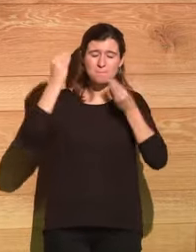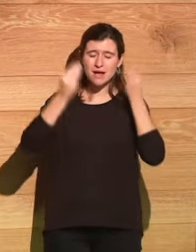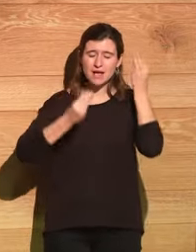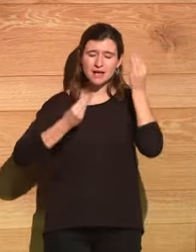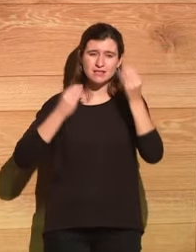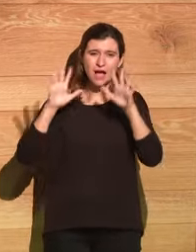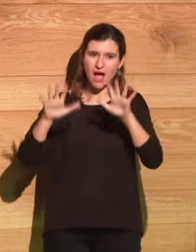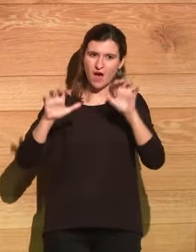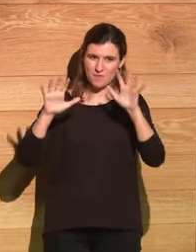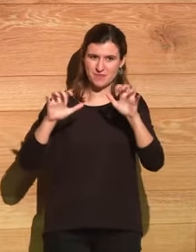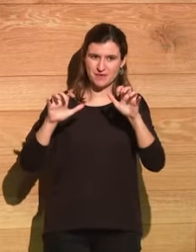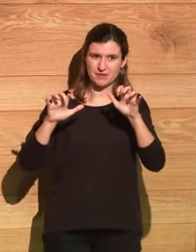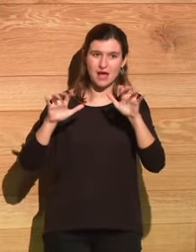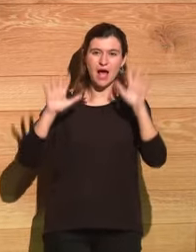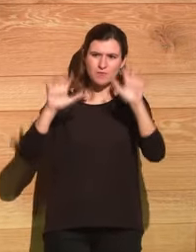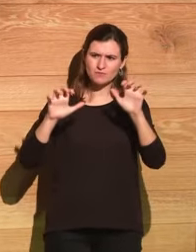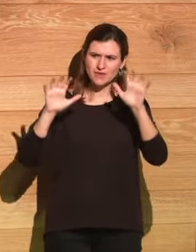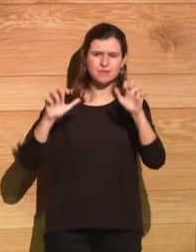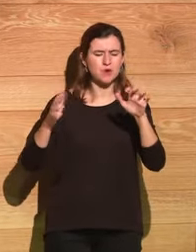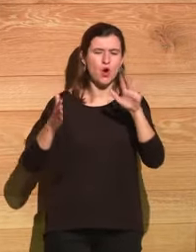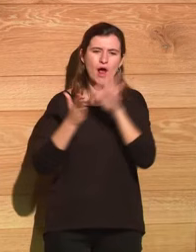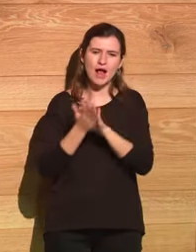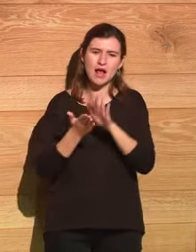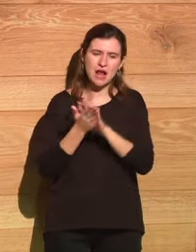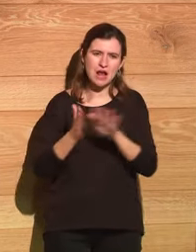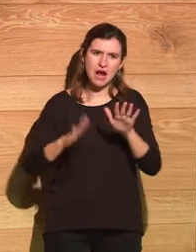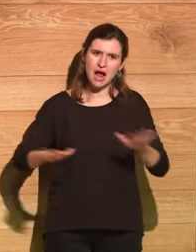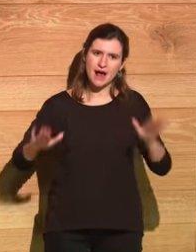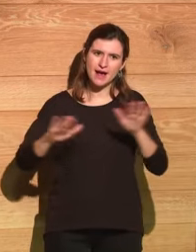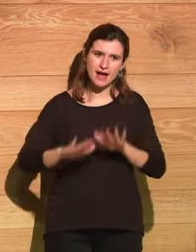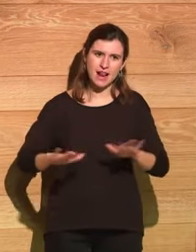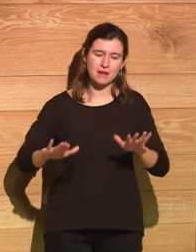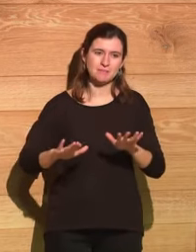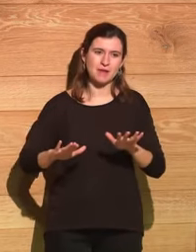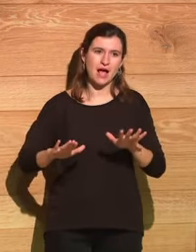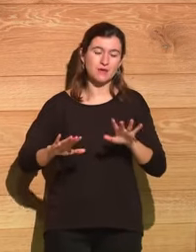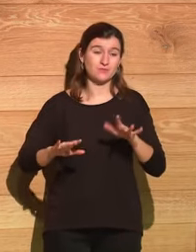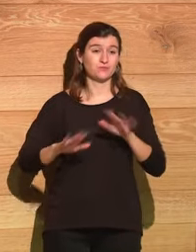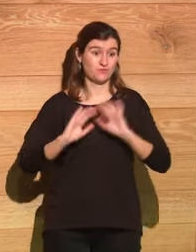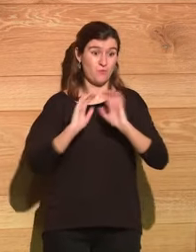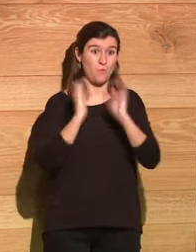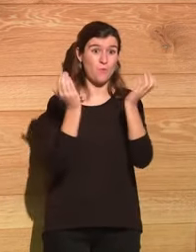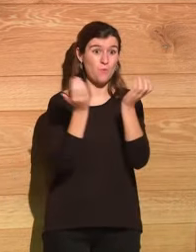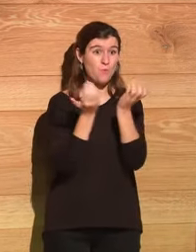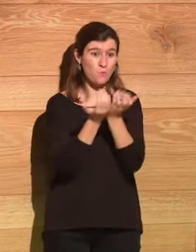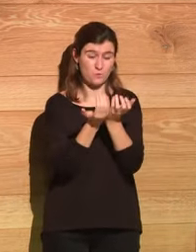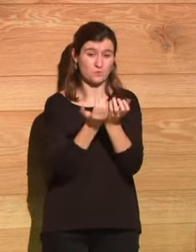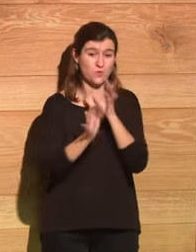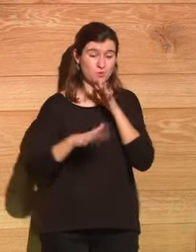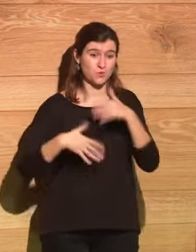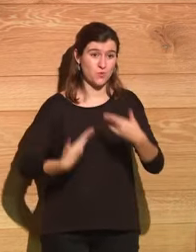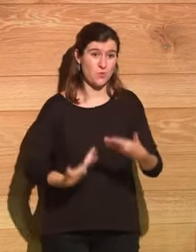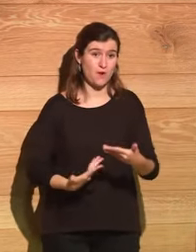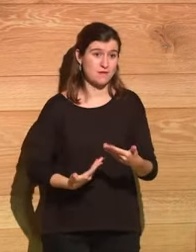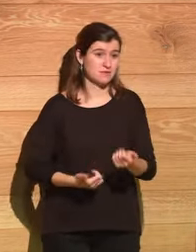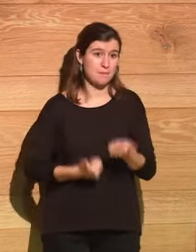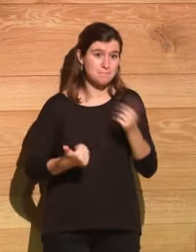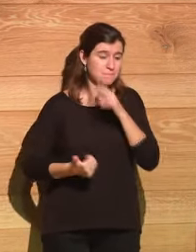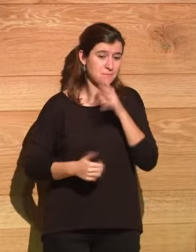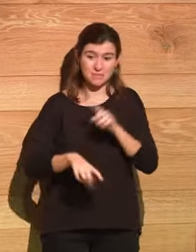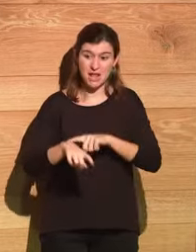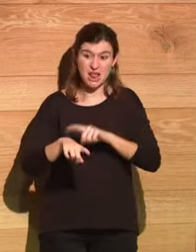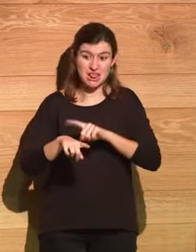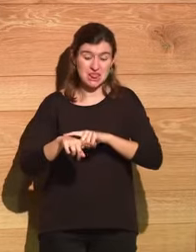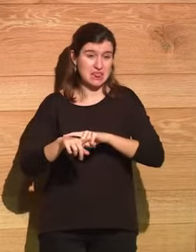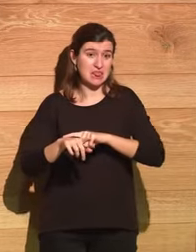con calma. Y sobre todo en el un poco en el mundo en el que nos movemos ahora mismo, ¿no? De escasez de tiempo,